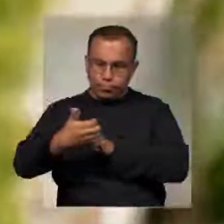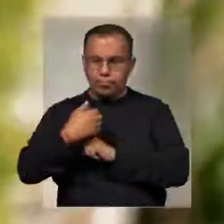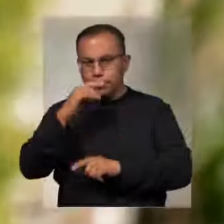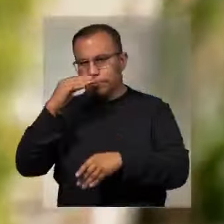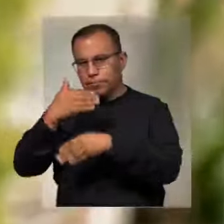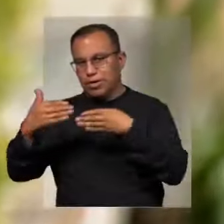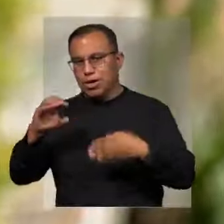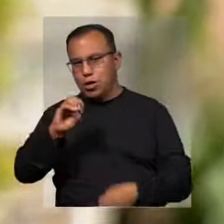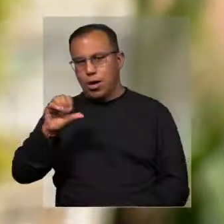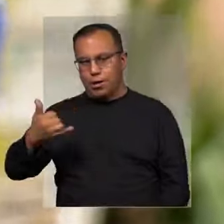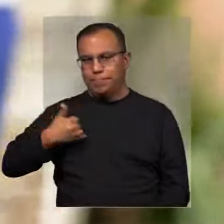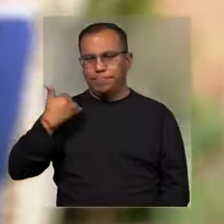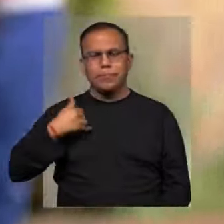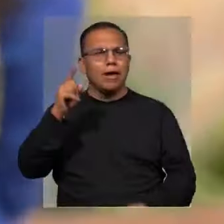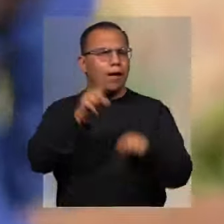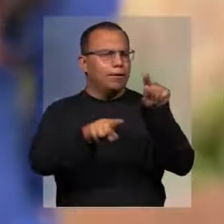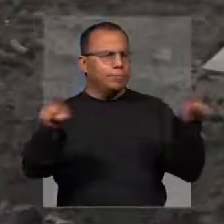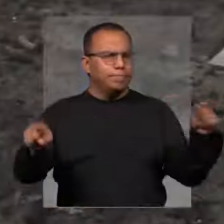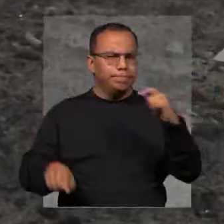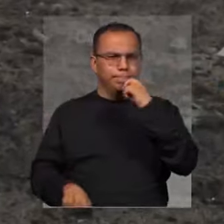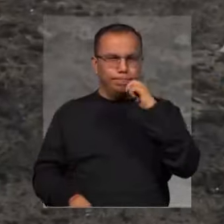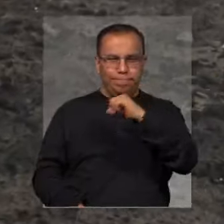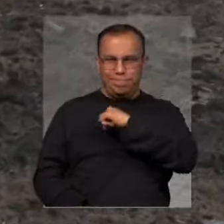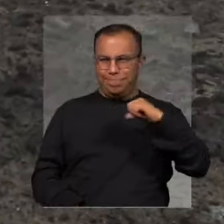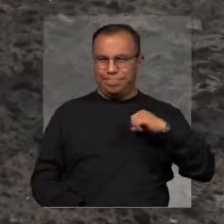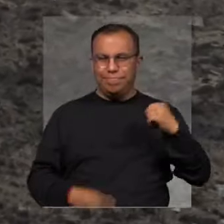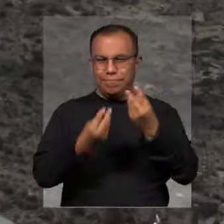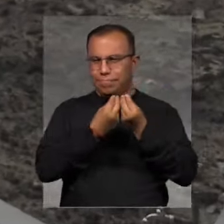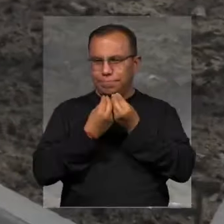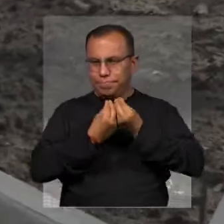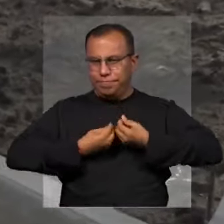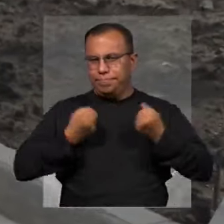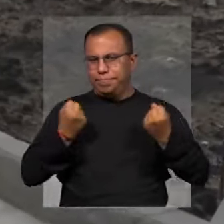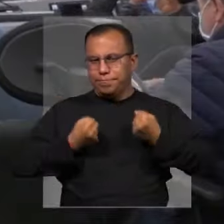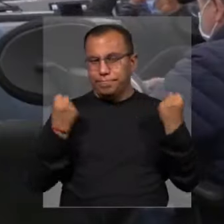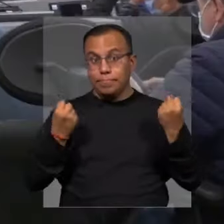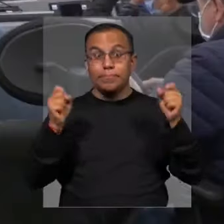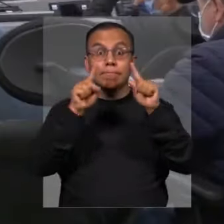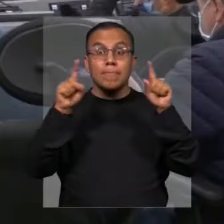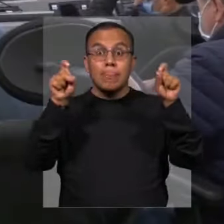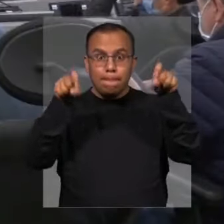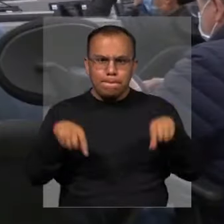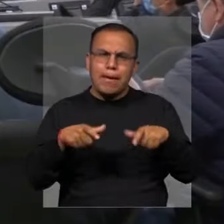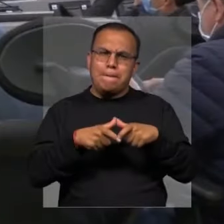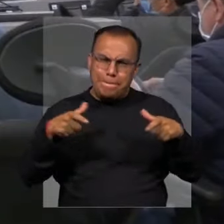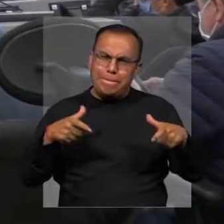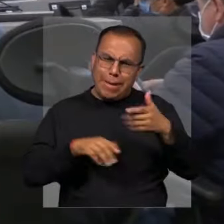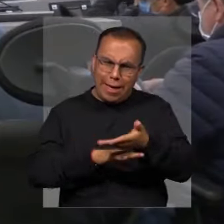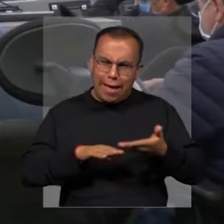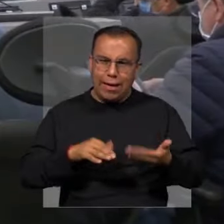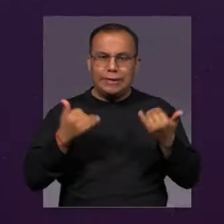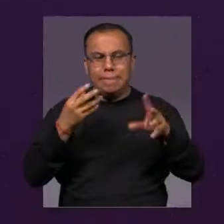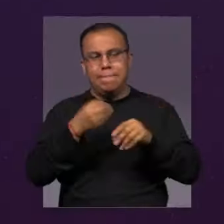niñas y adolescentes, pero para algunos sectores independientes en el Consejo de Bogotá, la medida debería ser más drástica. Allí también el